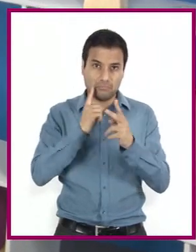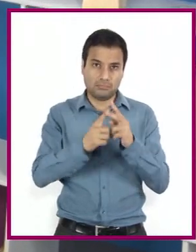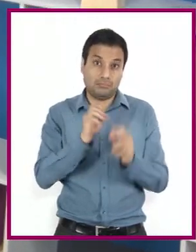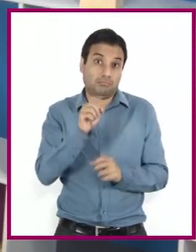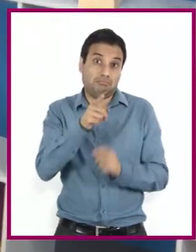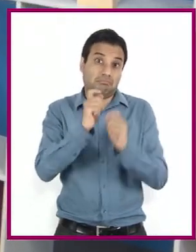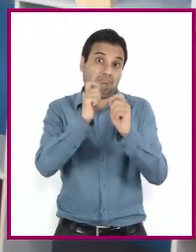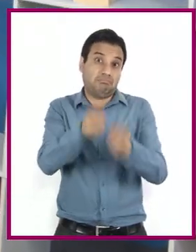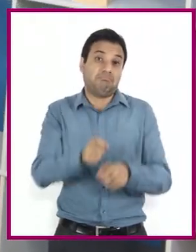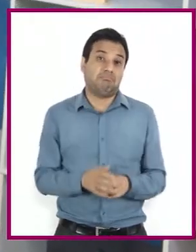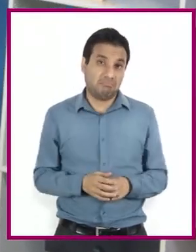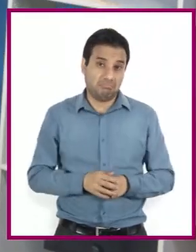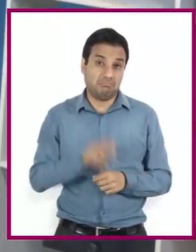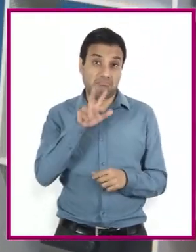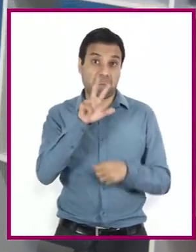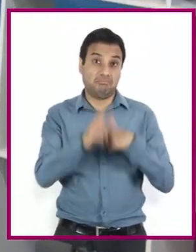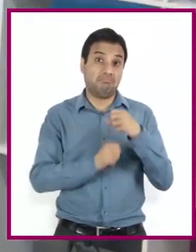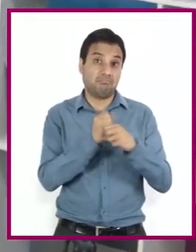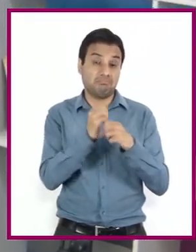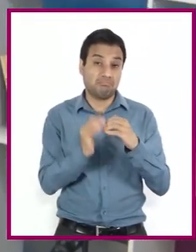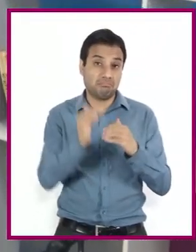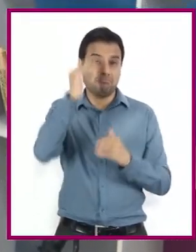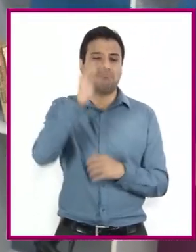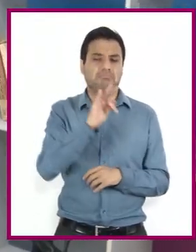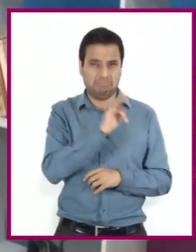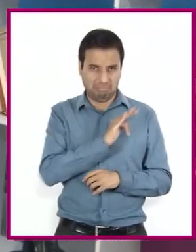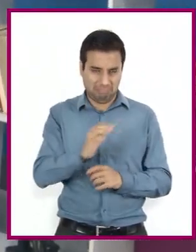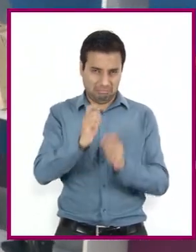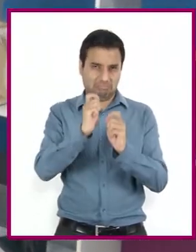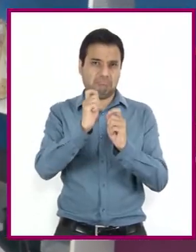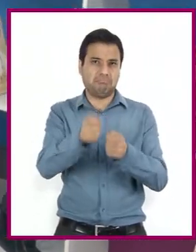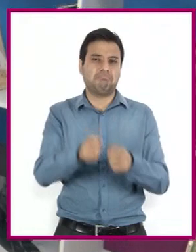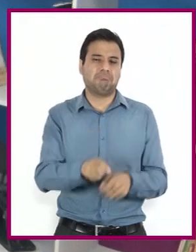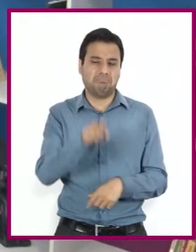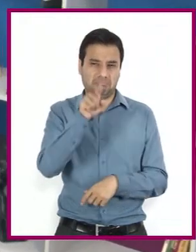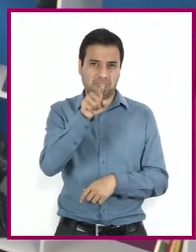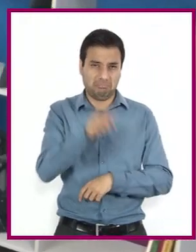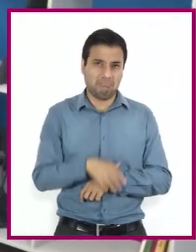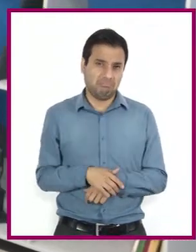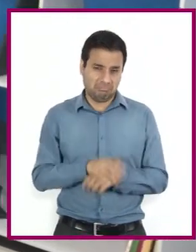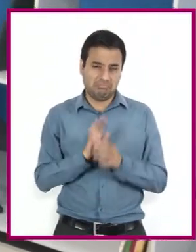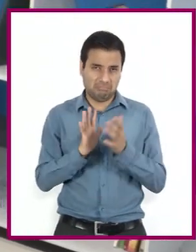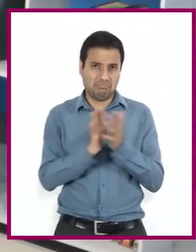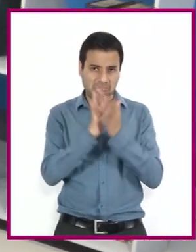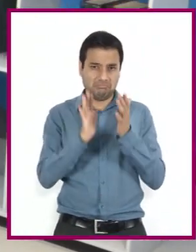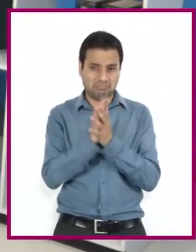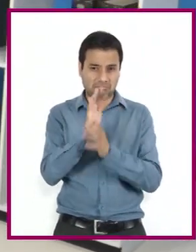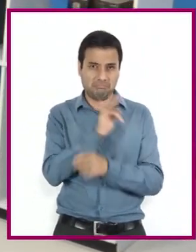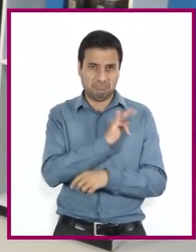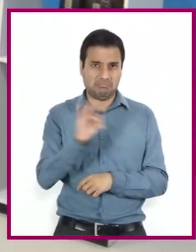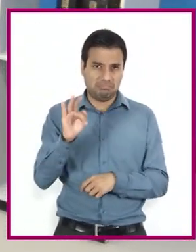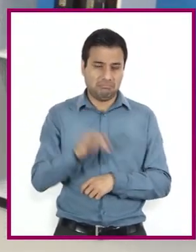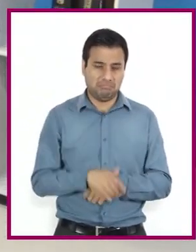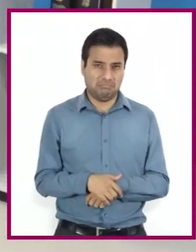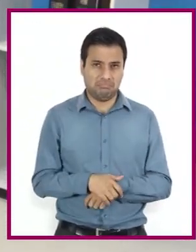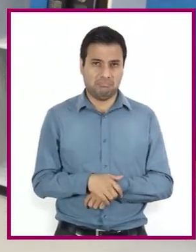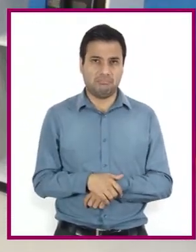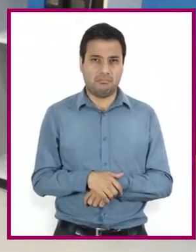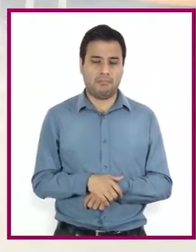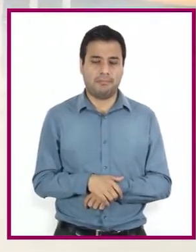ustedes, una vez cumplidos los 18 años, podrán hacerlo o participar de otro modo para definir a